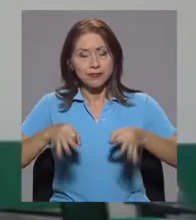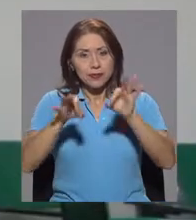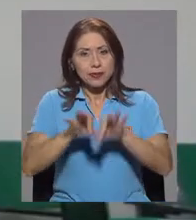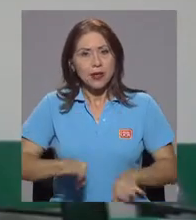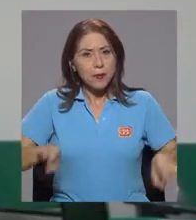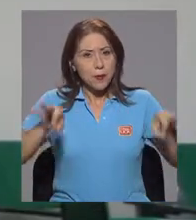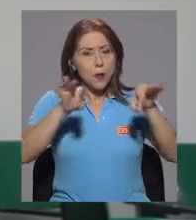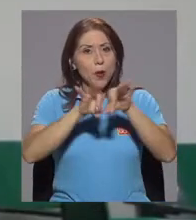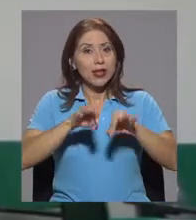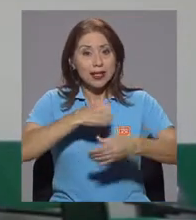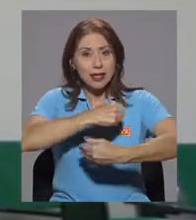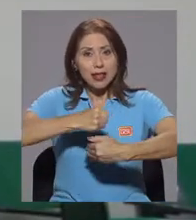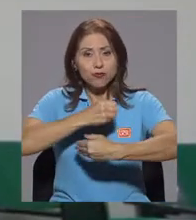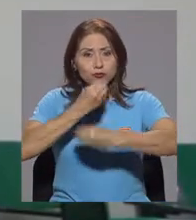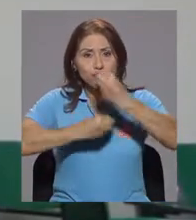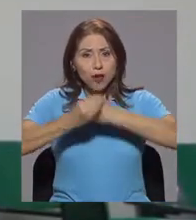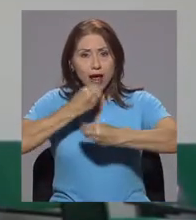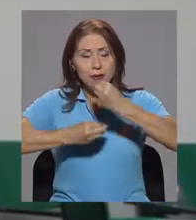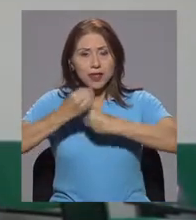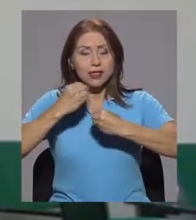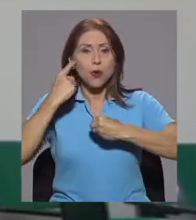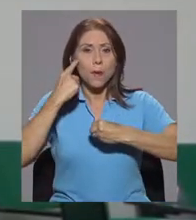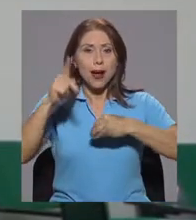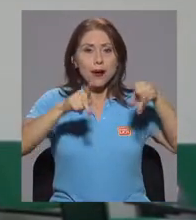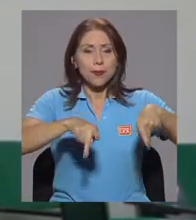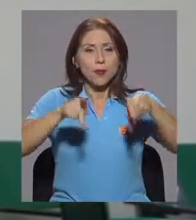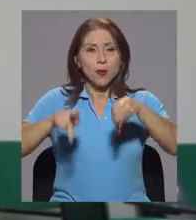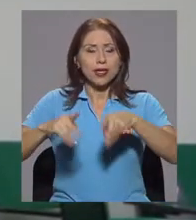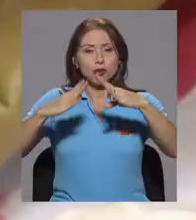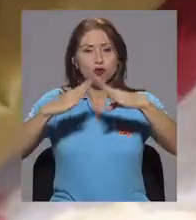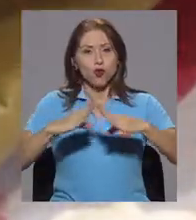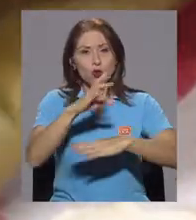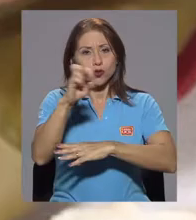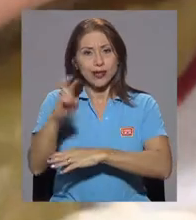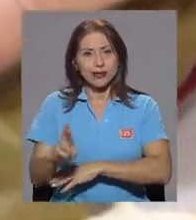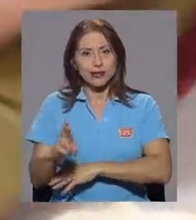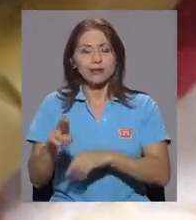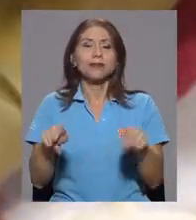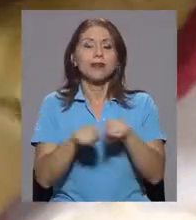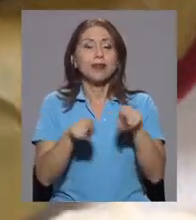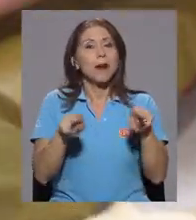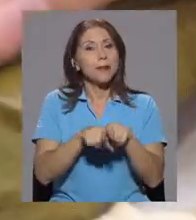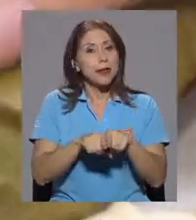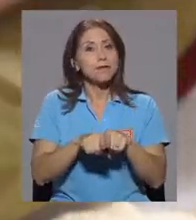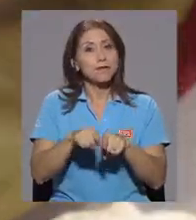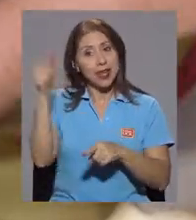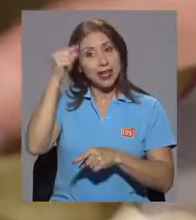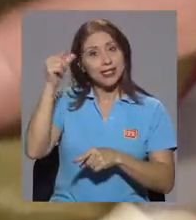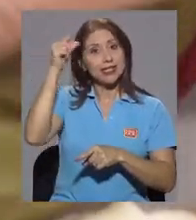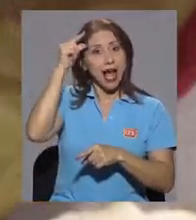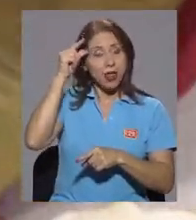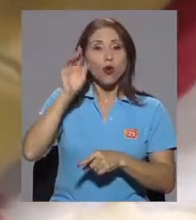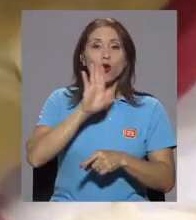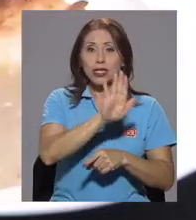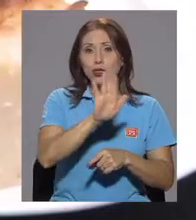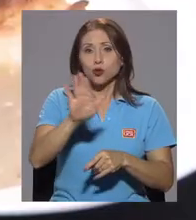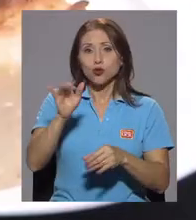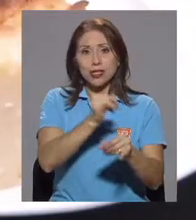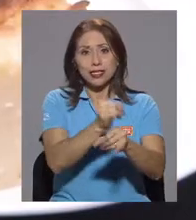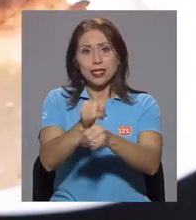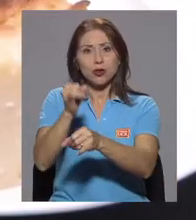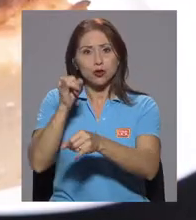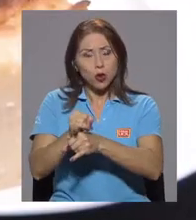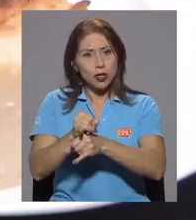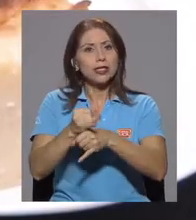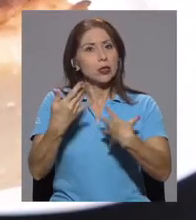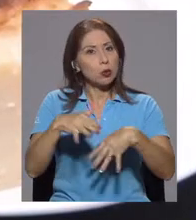de la alimentación para la población costarricense y también compromete al Estado y a sus instituciones a